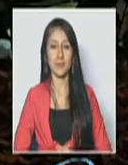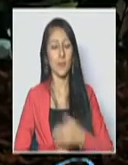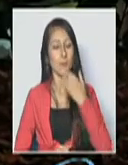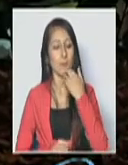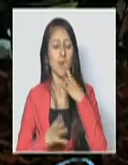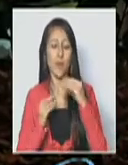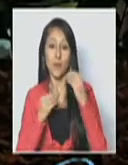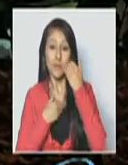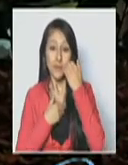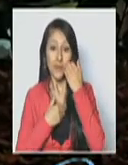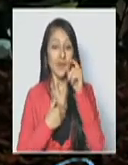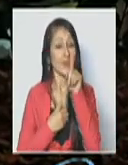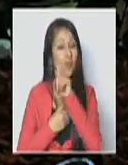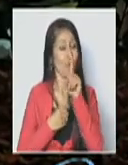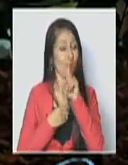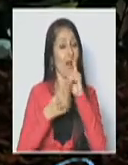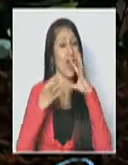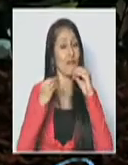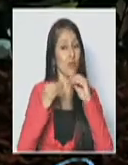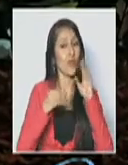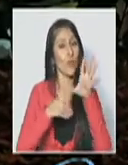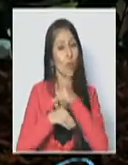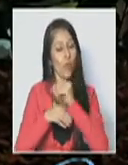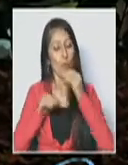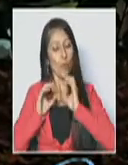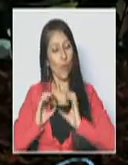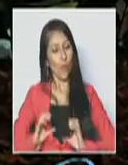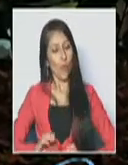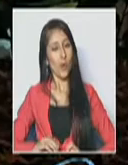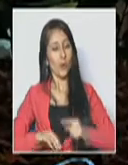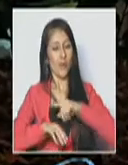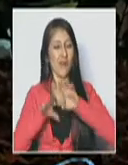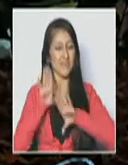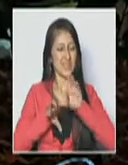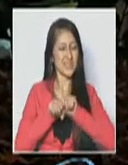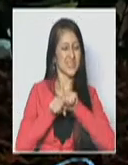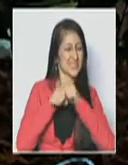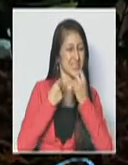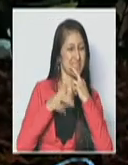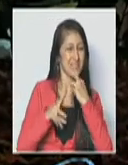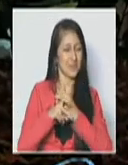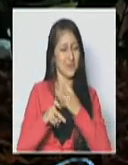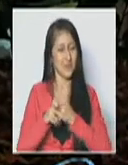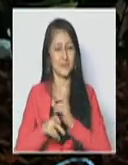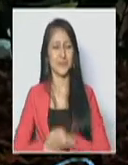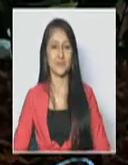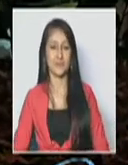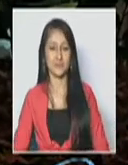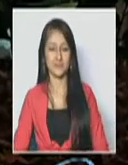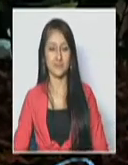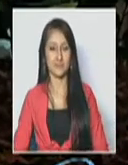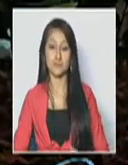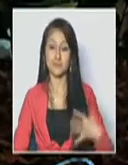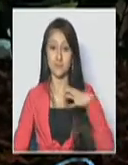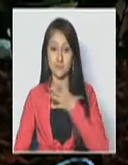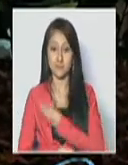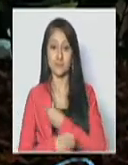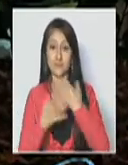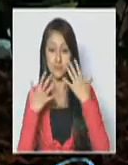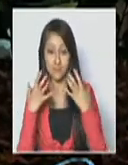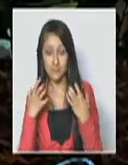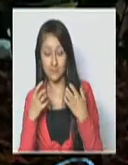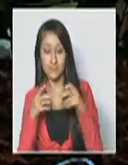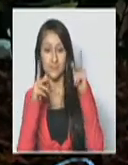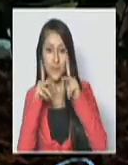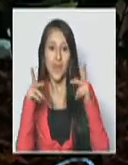de enfermedad no hablando de todo el proceso irritativo del cuerpo de la inflamación entonces lo que queremos es que la gente